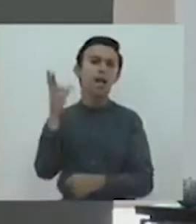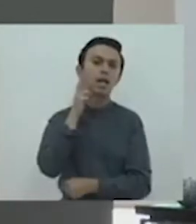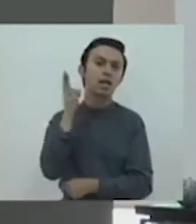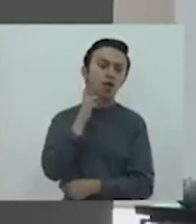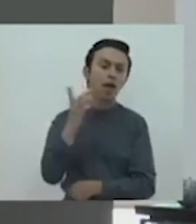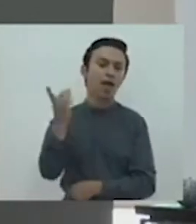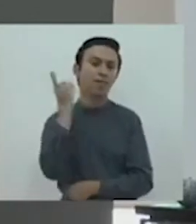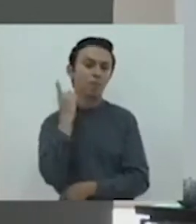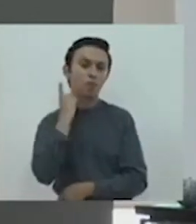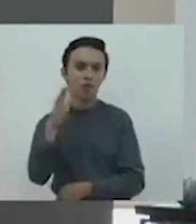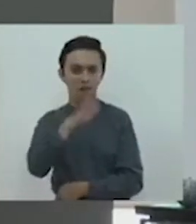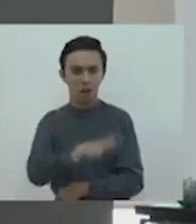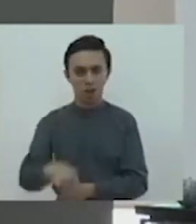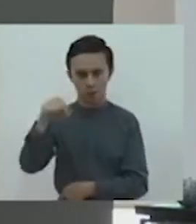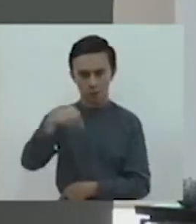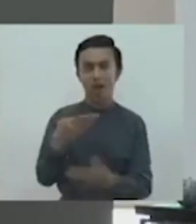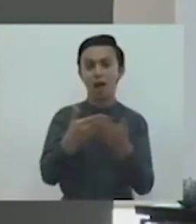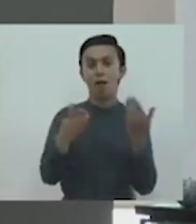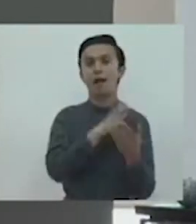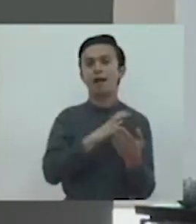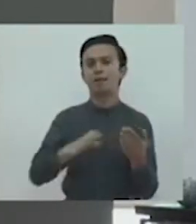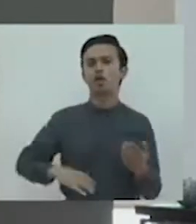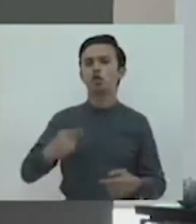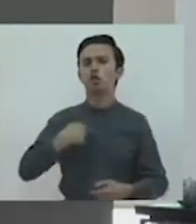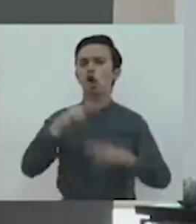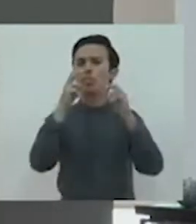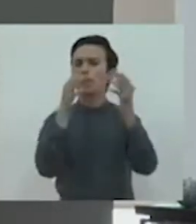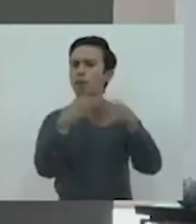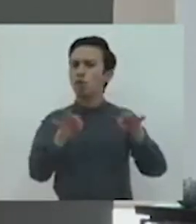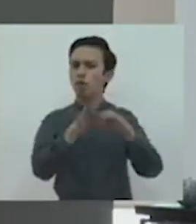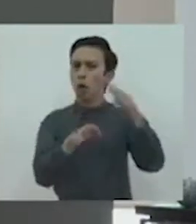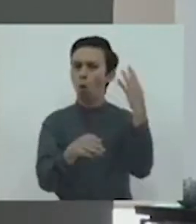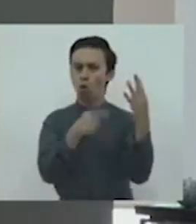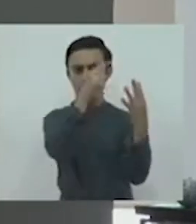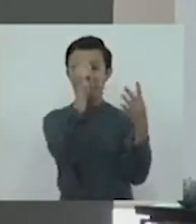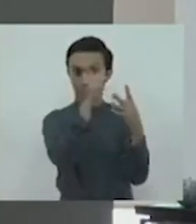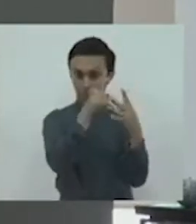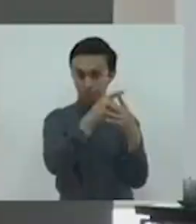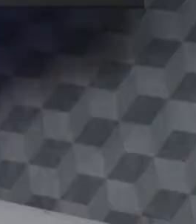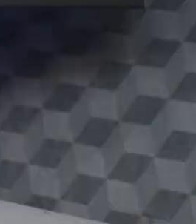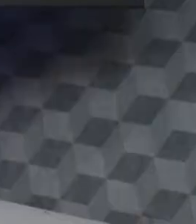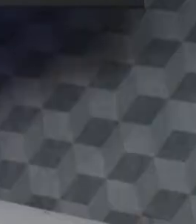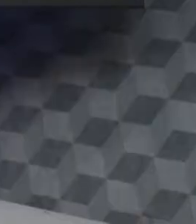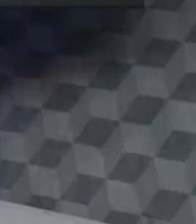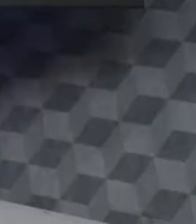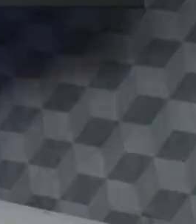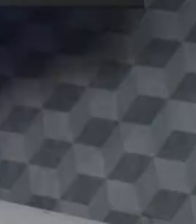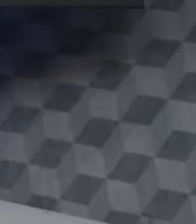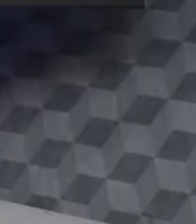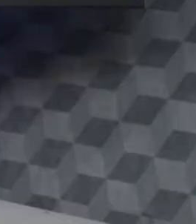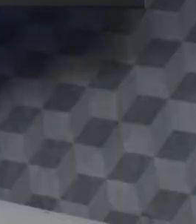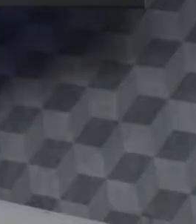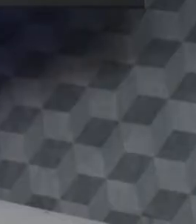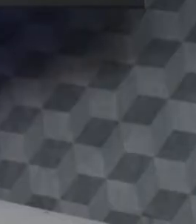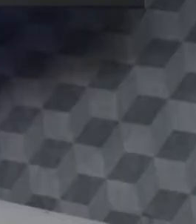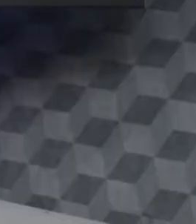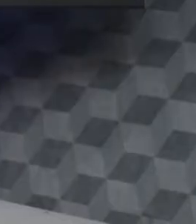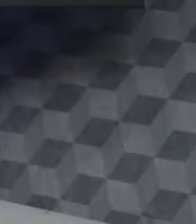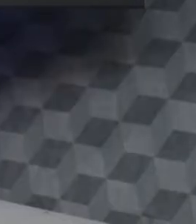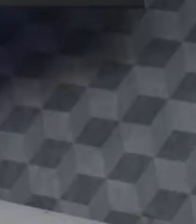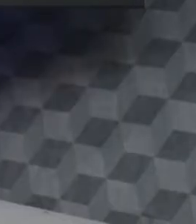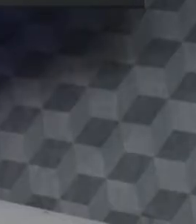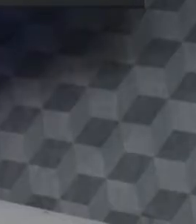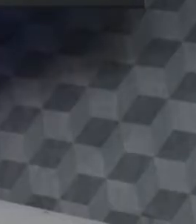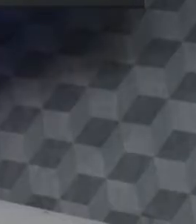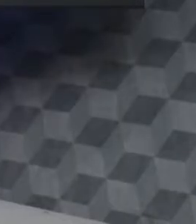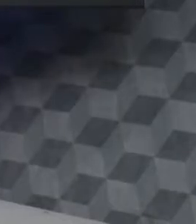Alemán fue de lo más combativo en términos de un debate tradicional. Yo no sé